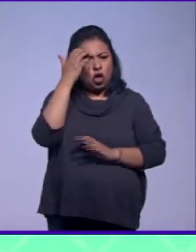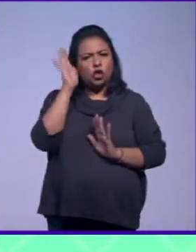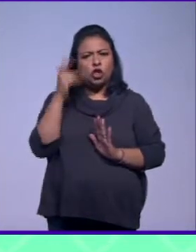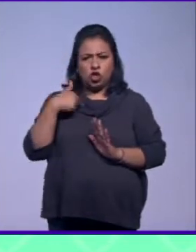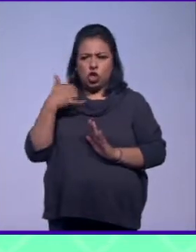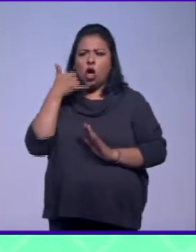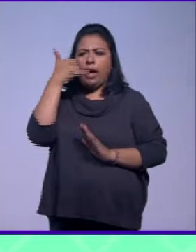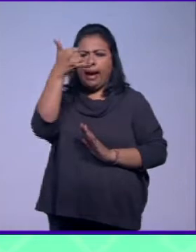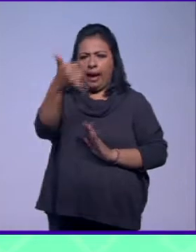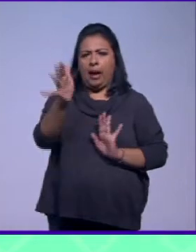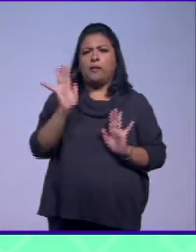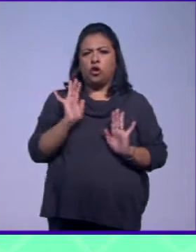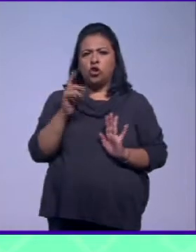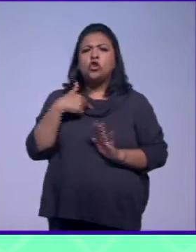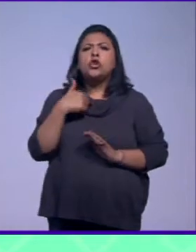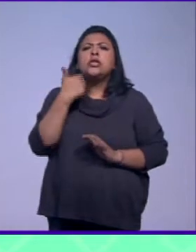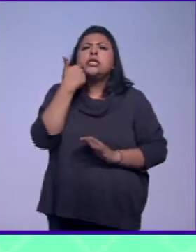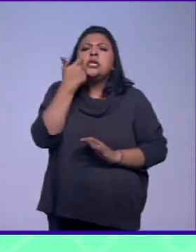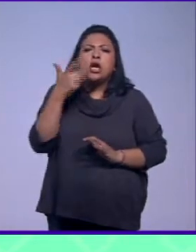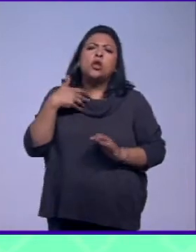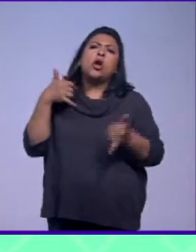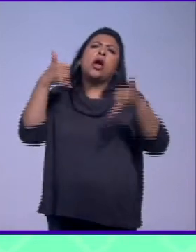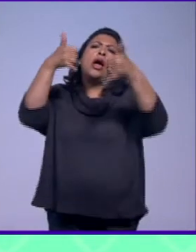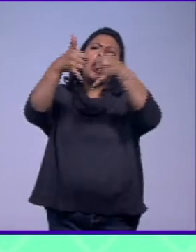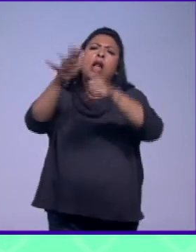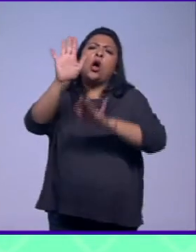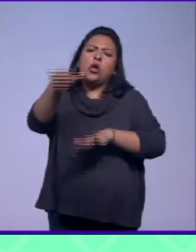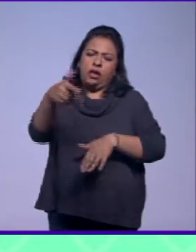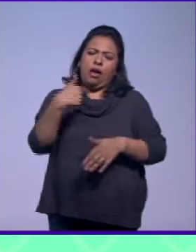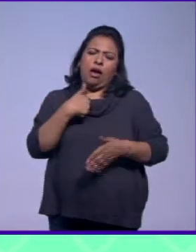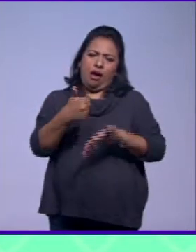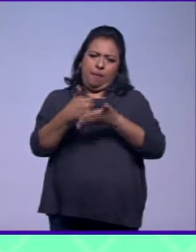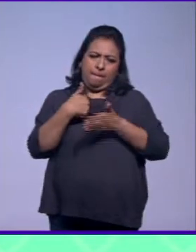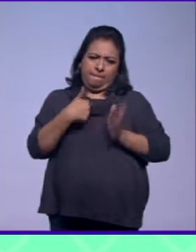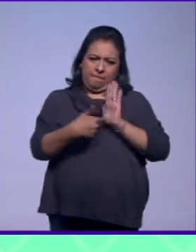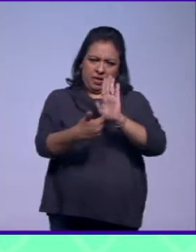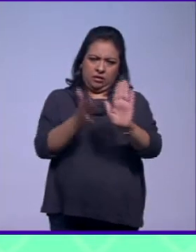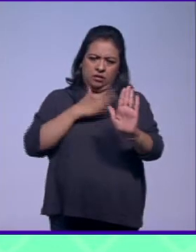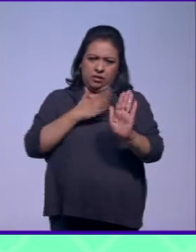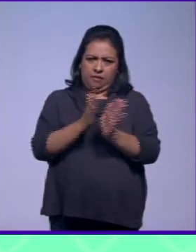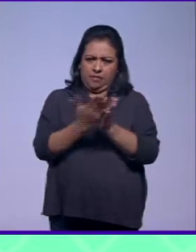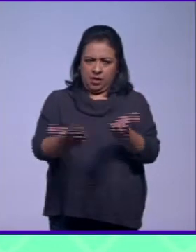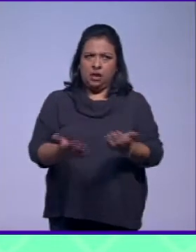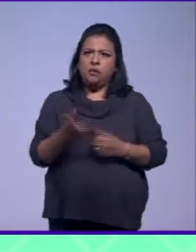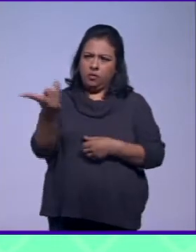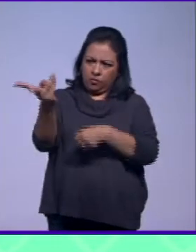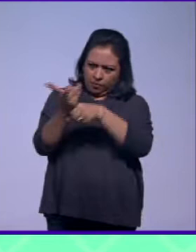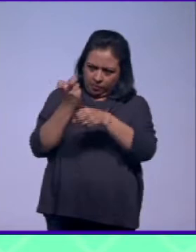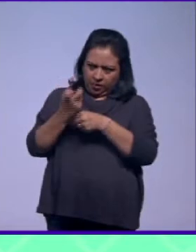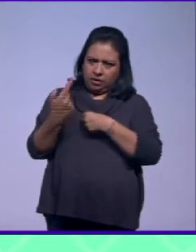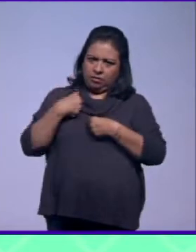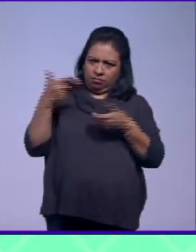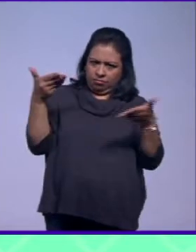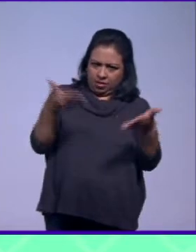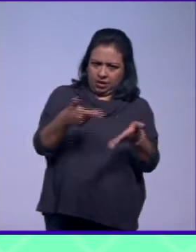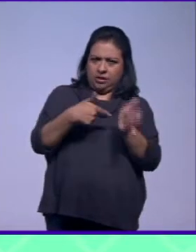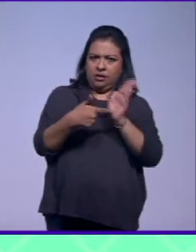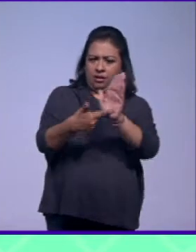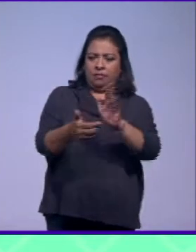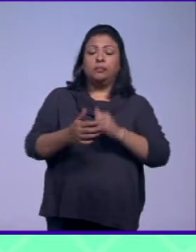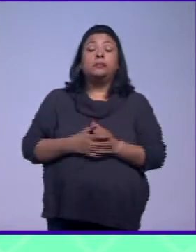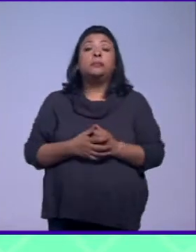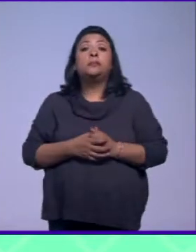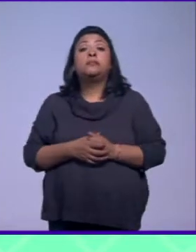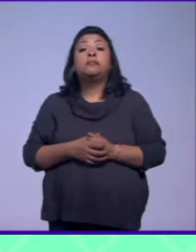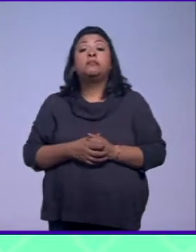le hablo benito a mí me encantaría hablar y decirle vivibles centavos no esté que te invito a que me presente ese día un honor y